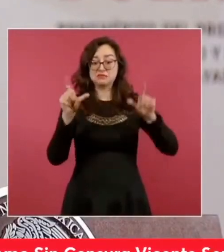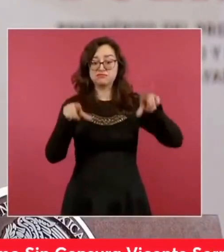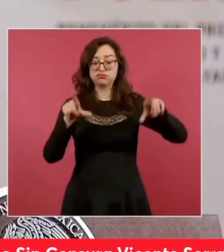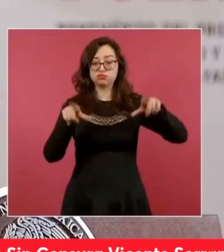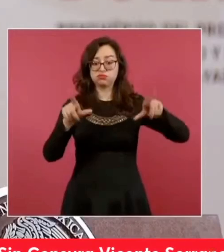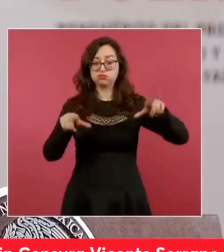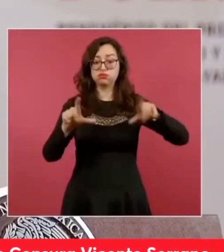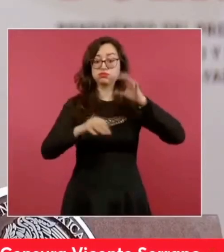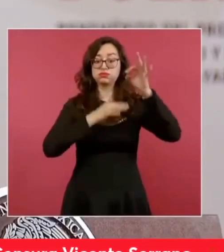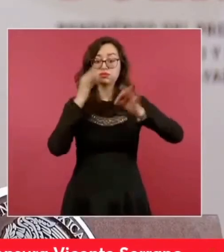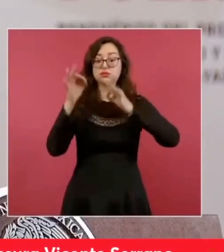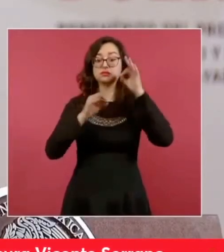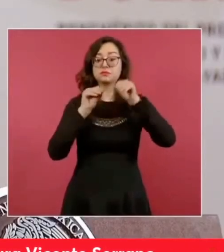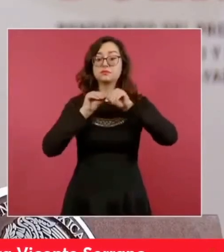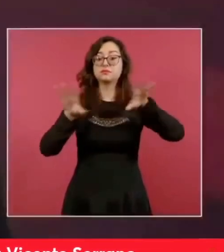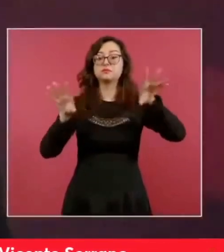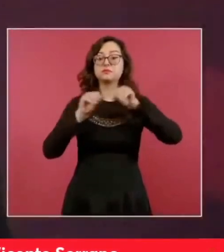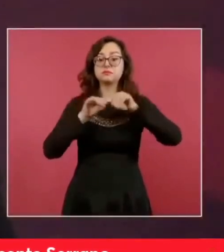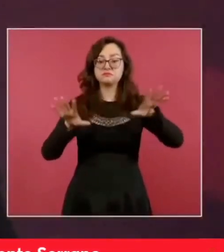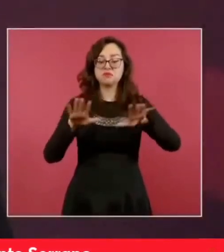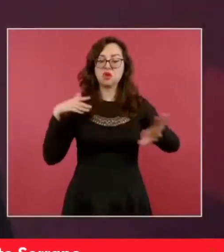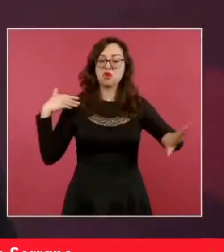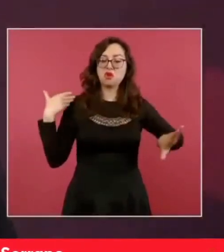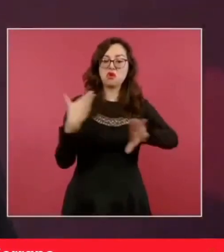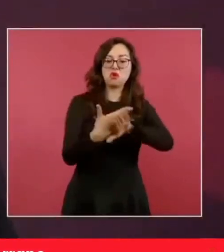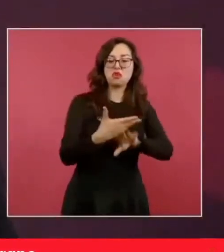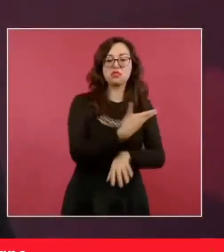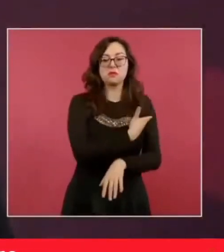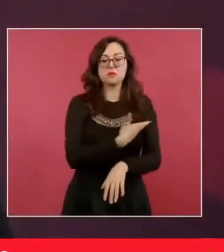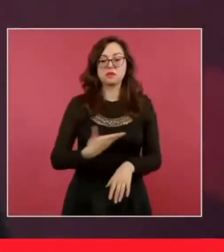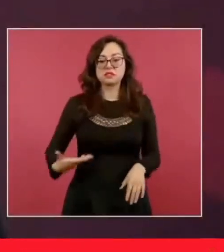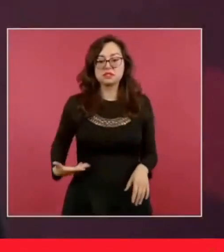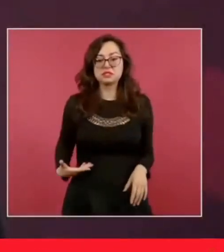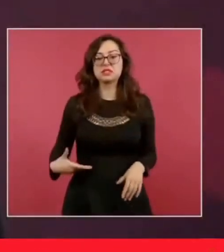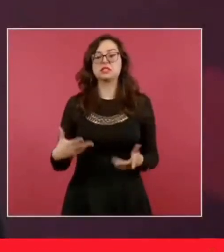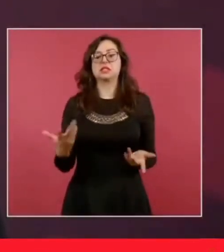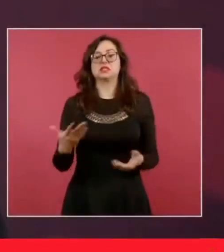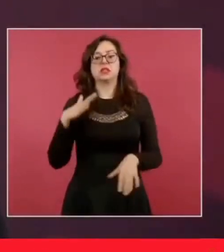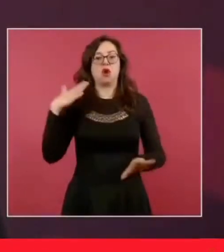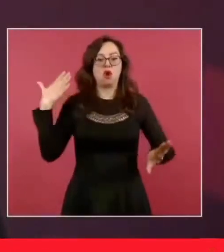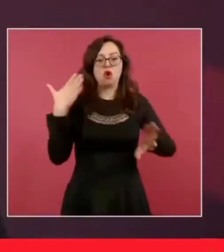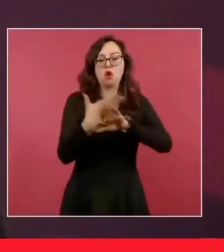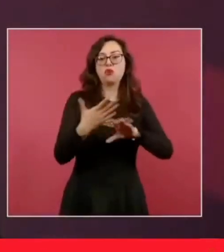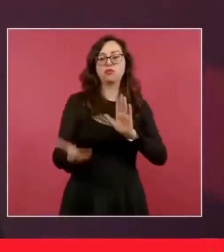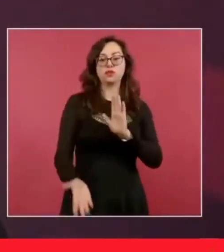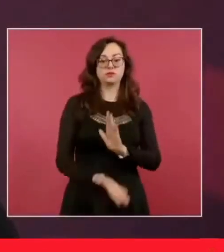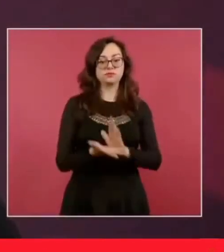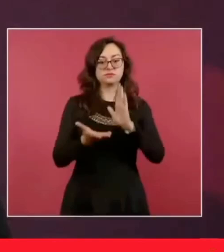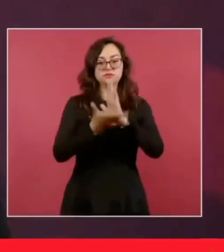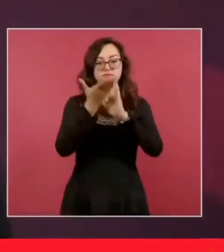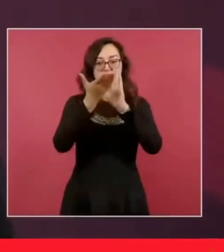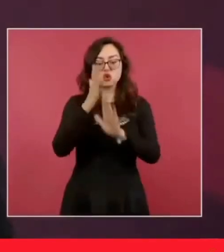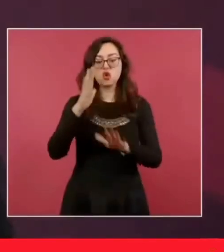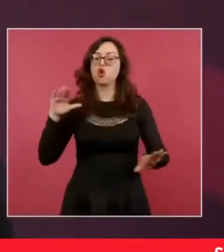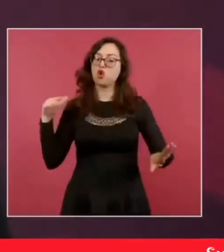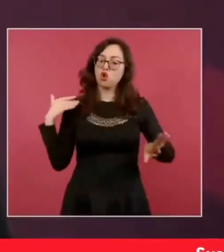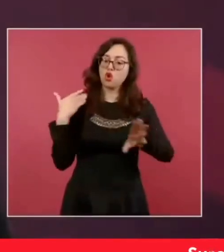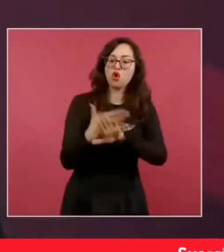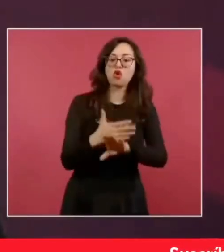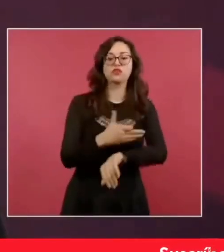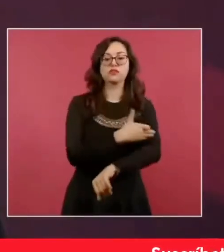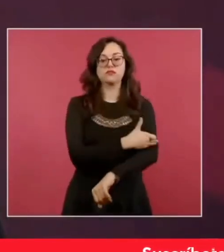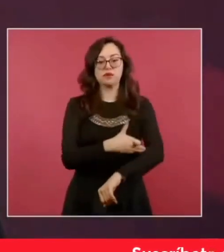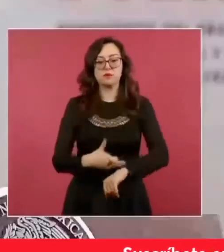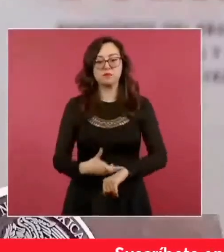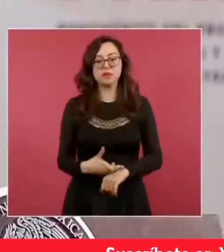promocionan como publicidad pagada contenidos contra el presidente, las obras de su gobierno y contra su familia. Se